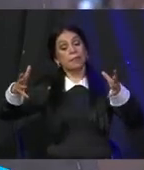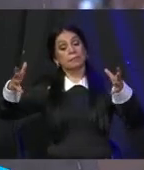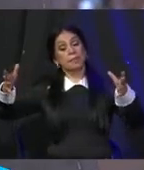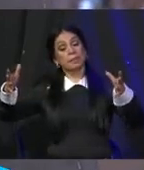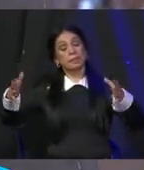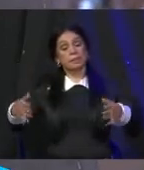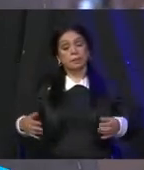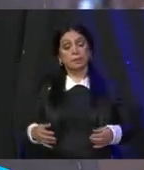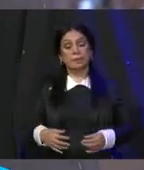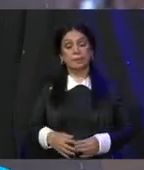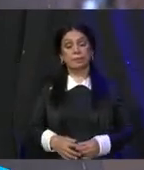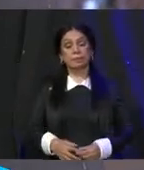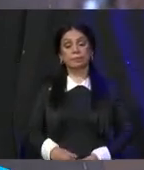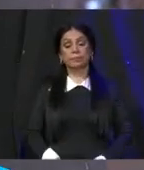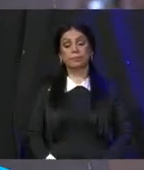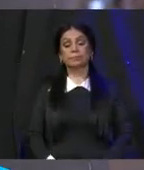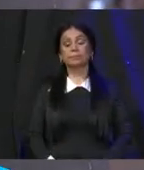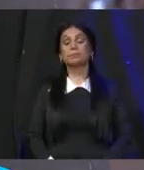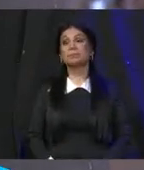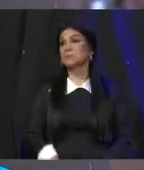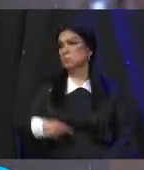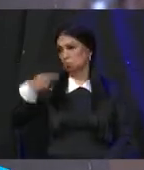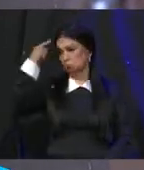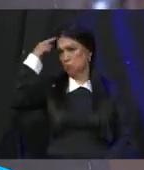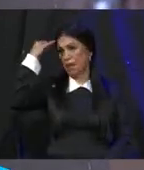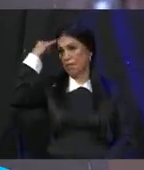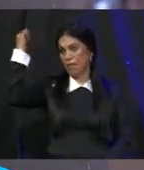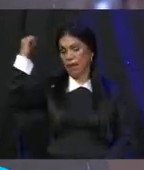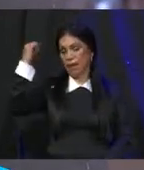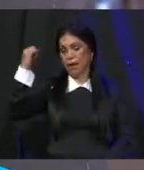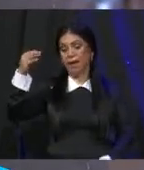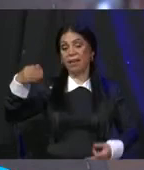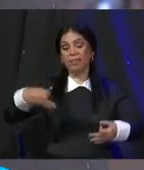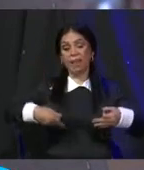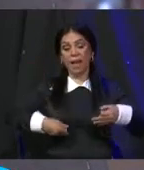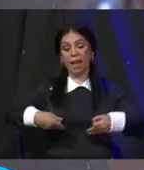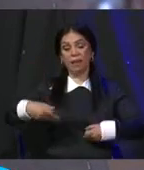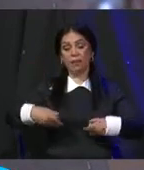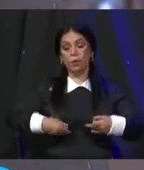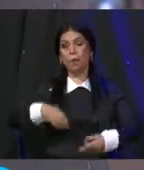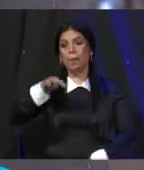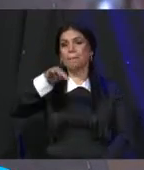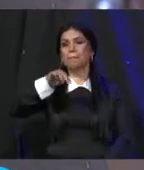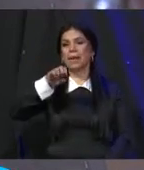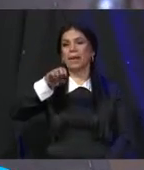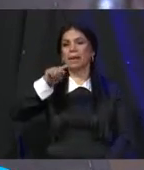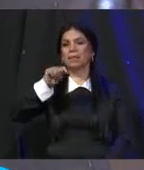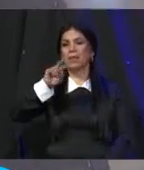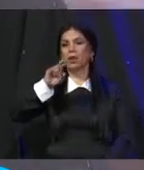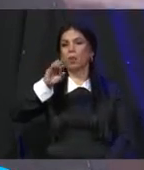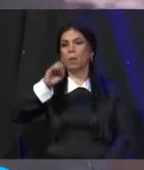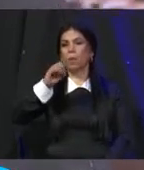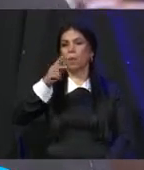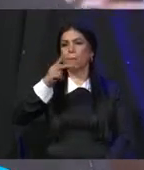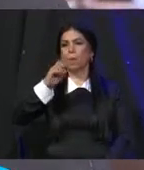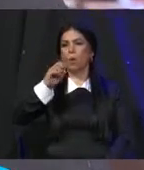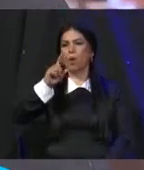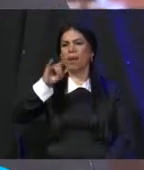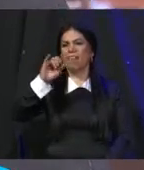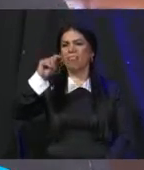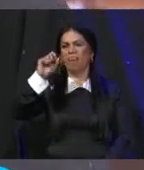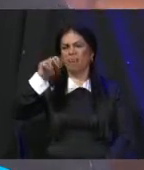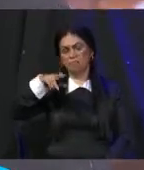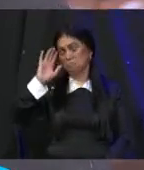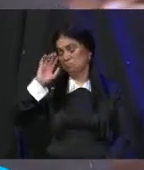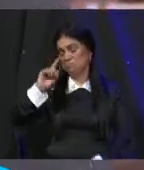en mi cabeza, ajá, dije, yo quiero el Metropolitan, y las personas con las que trabajaban se dieron a la tarea de conseguir el Metropolitan. Y lo llenamos. O